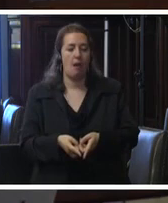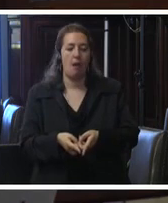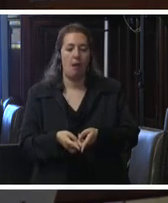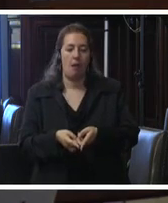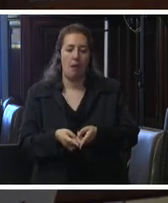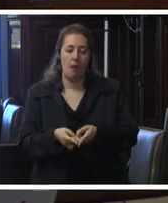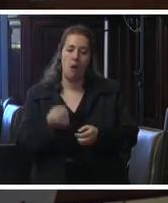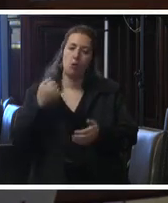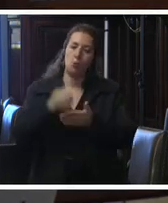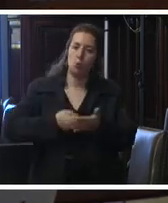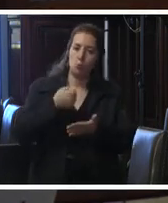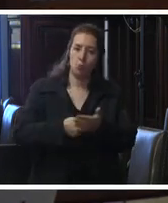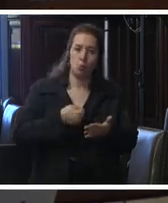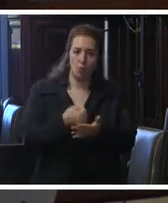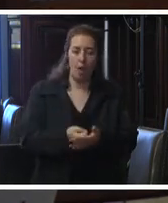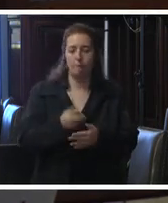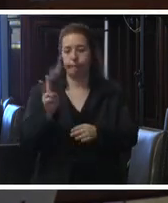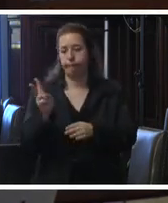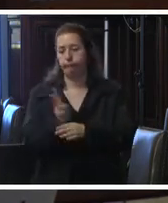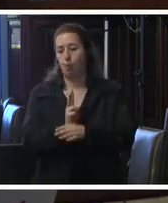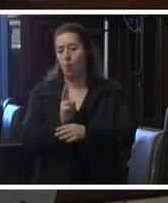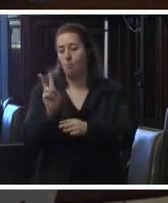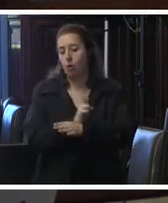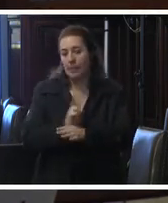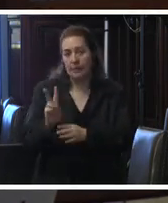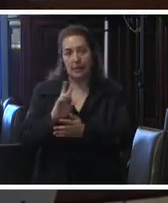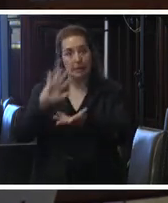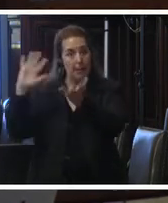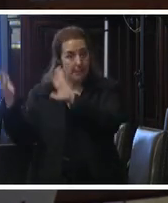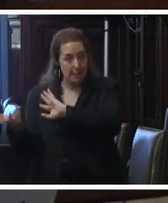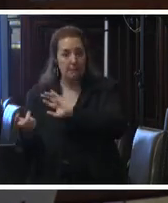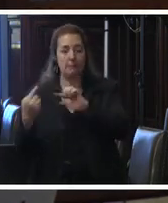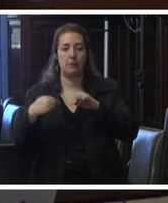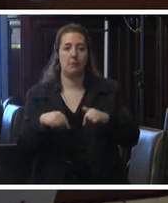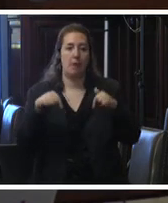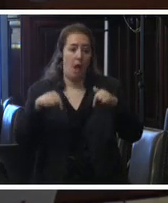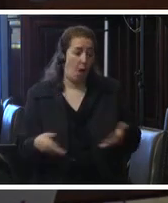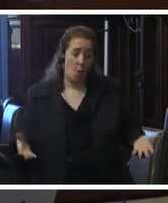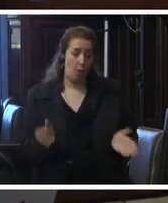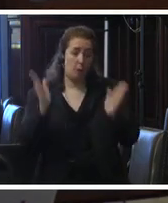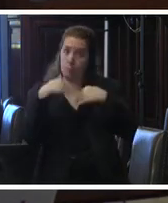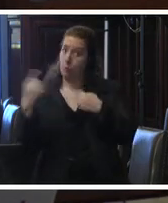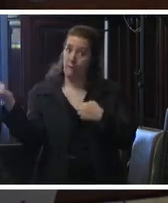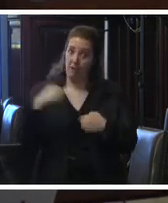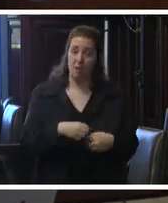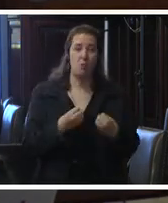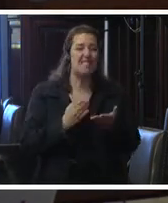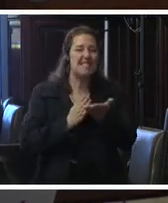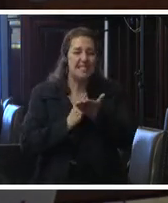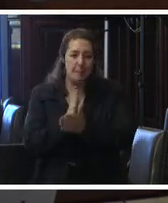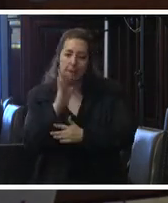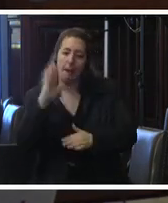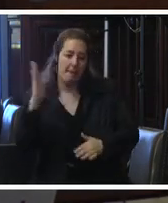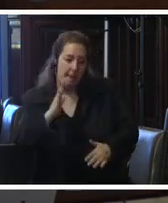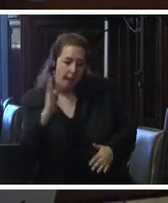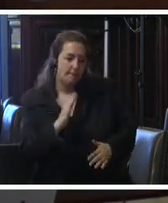que hoy no nos puede acompañar porque justamente recibe una serie de amenazas y ataques recurrentes